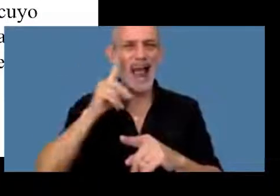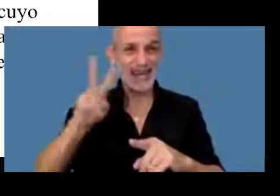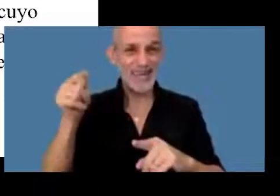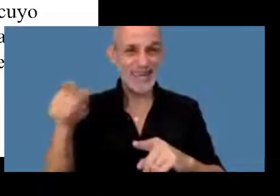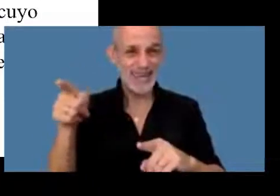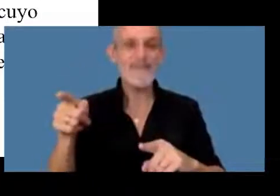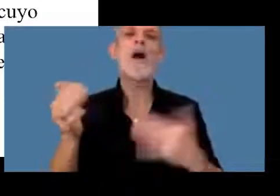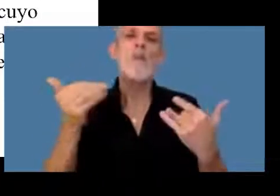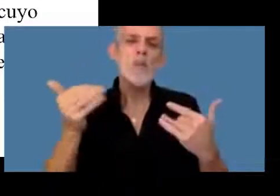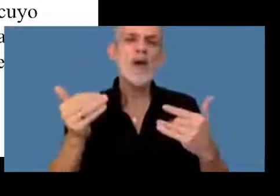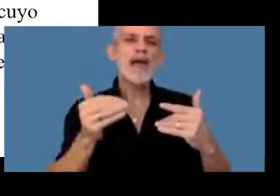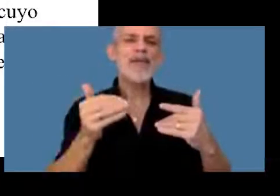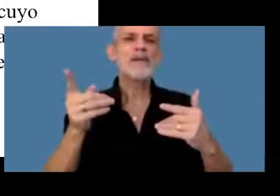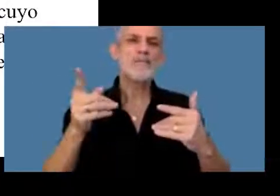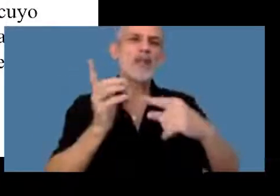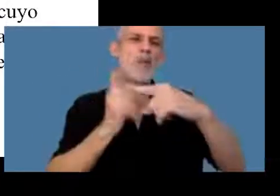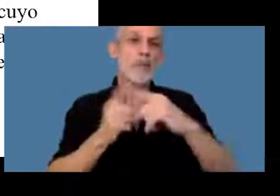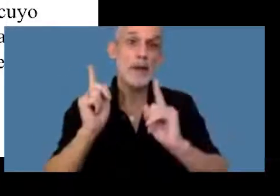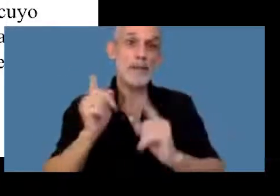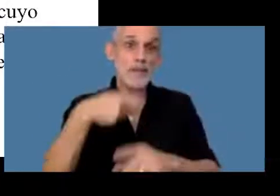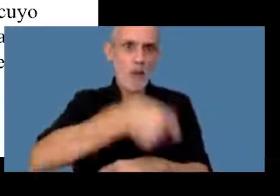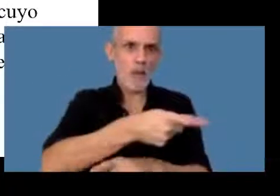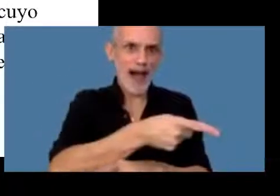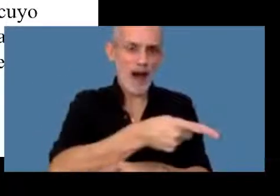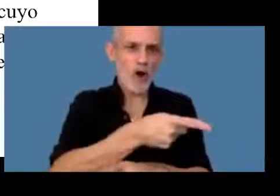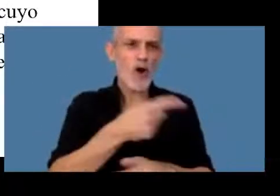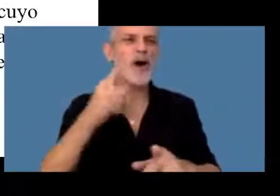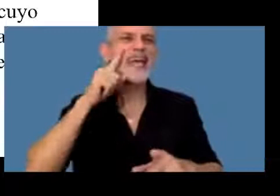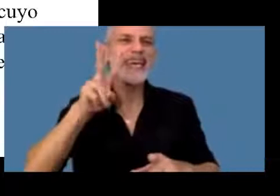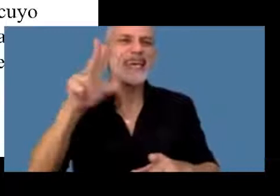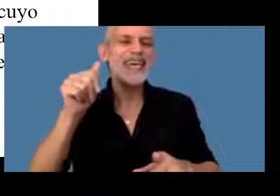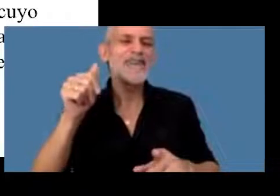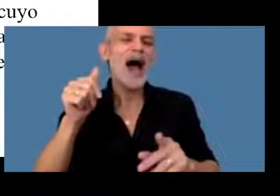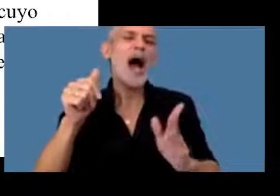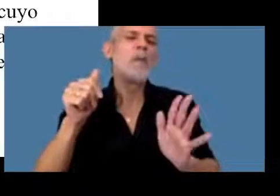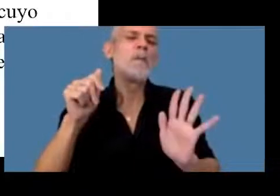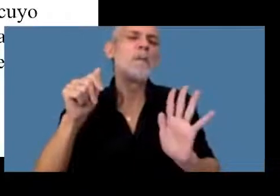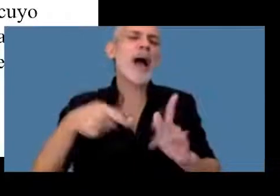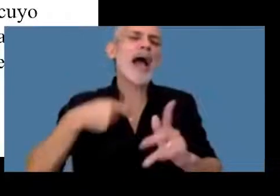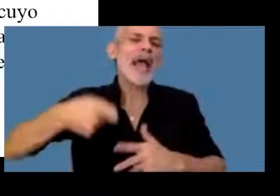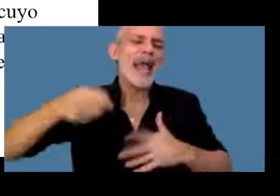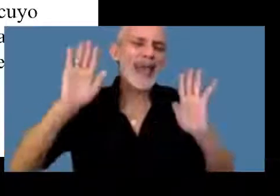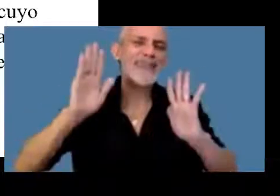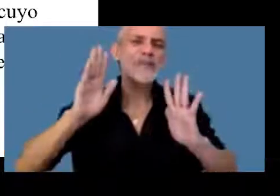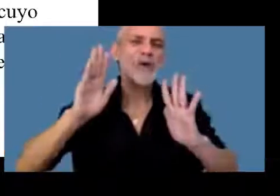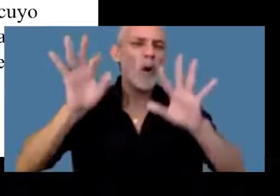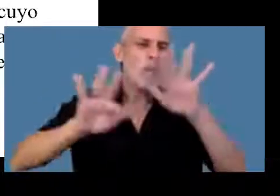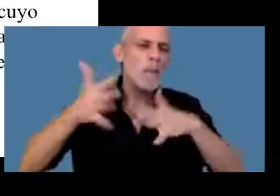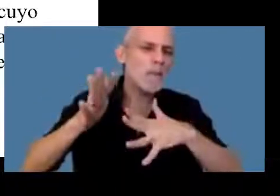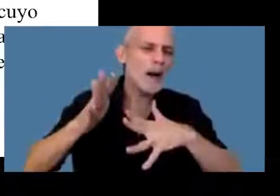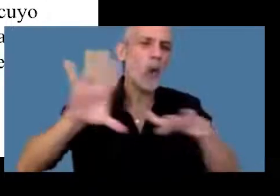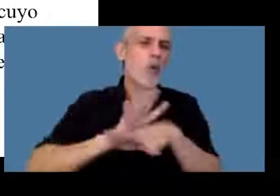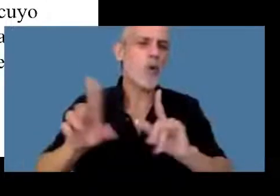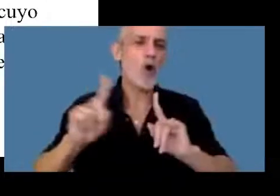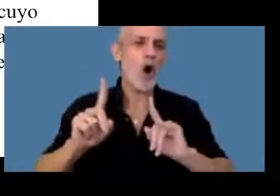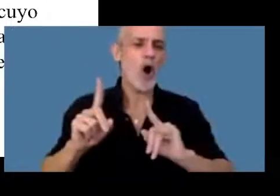podrá computar, ¿sí?, un IVA presunto, un crédito fiscal presunto, conforme